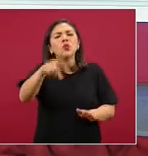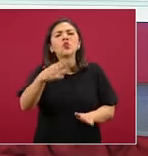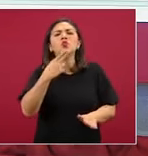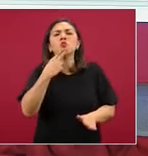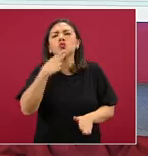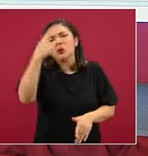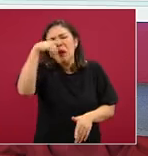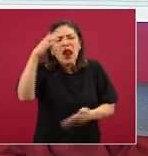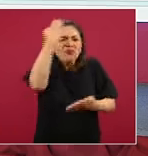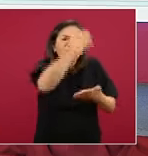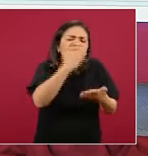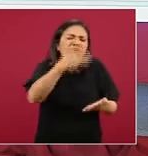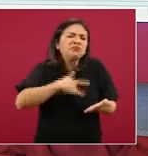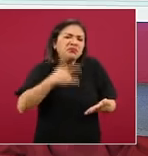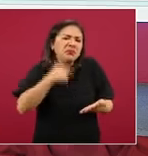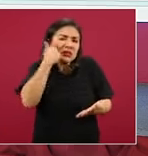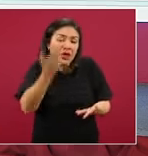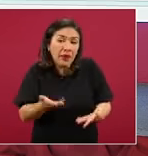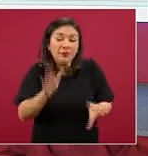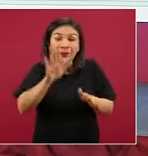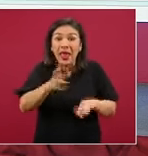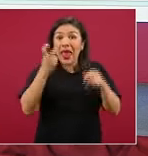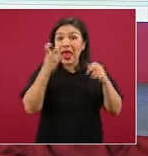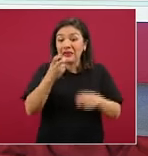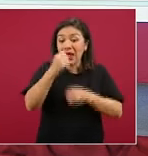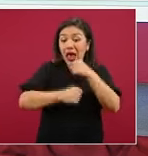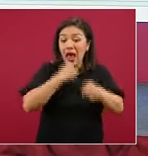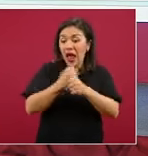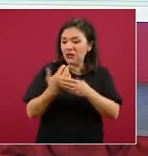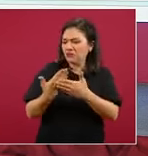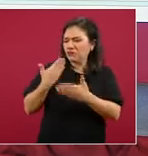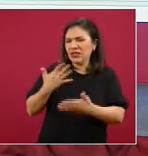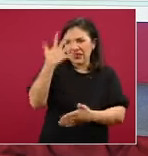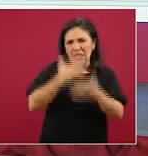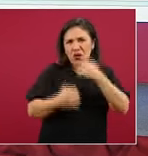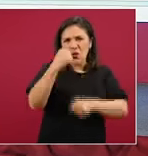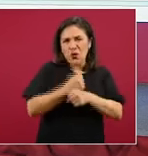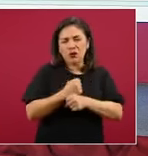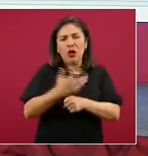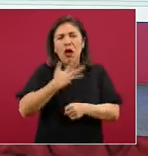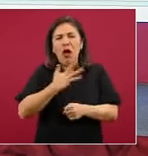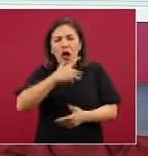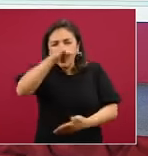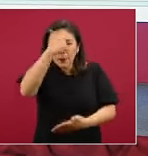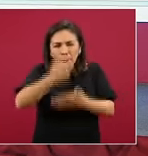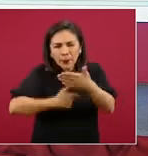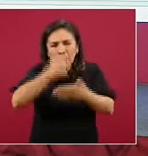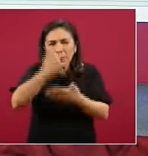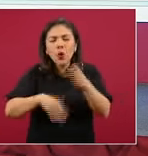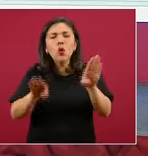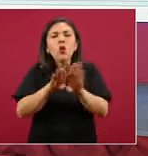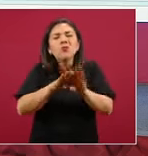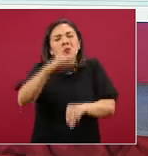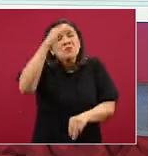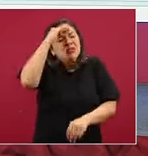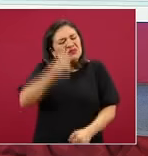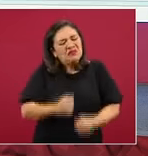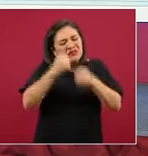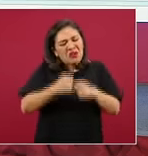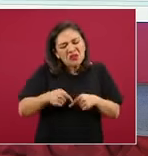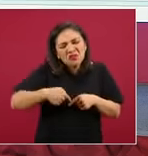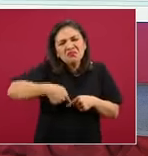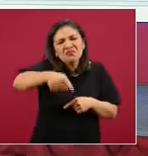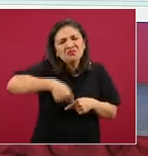para diferentes análisis, y esto, tomando estos años o los últimos años, se calcula lo esperado. Una